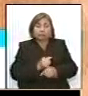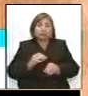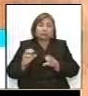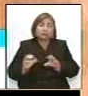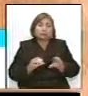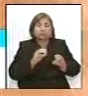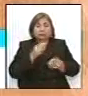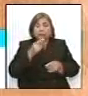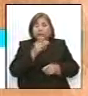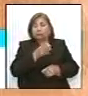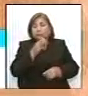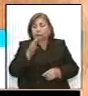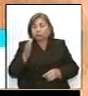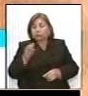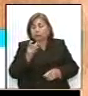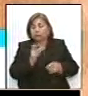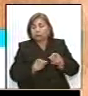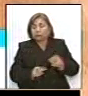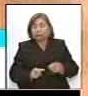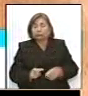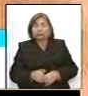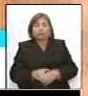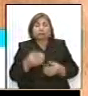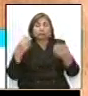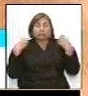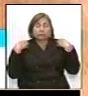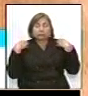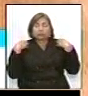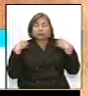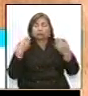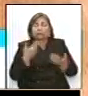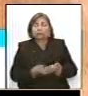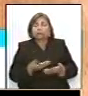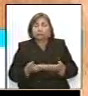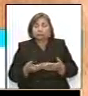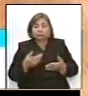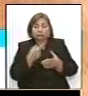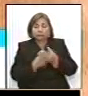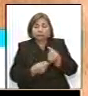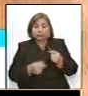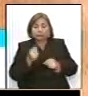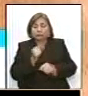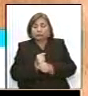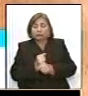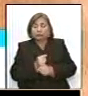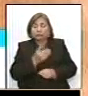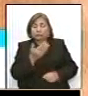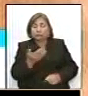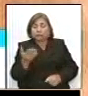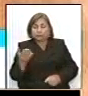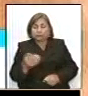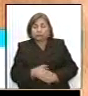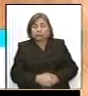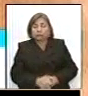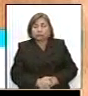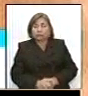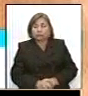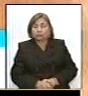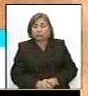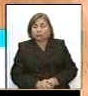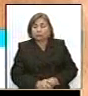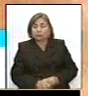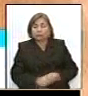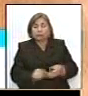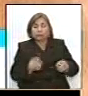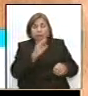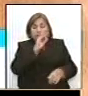de forma irregular por la persona, por el personal de su despacho, dado que opera el principio de confianza en dichos servidores públicos, y que el congresista